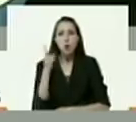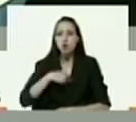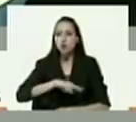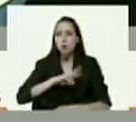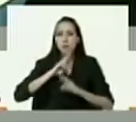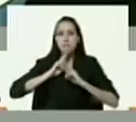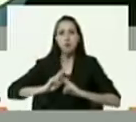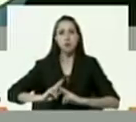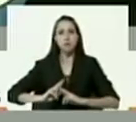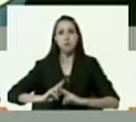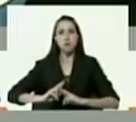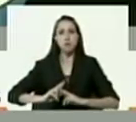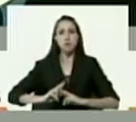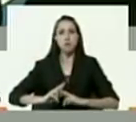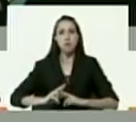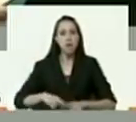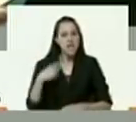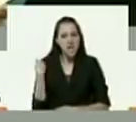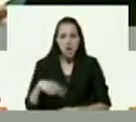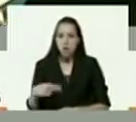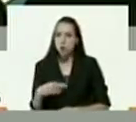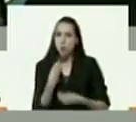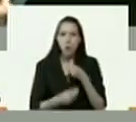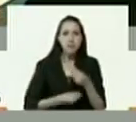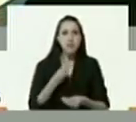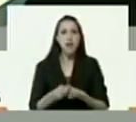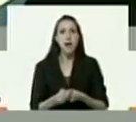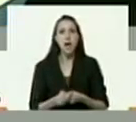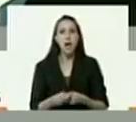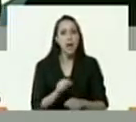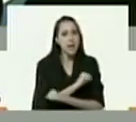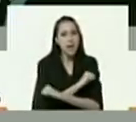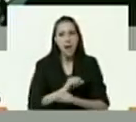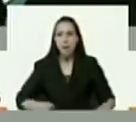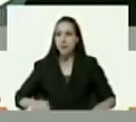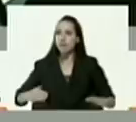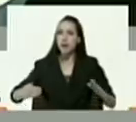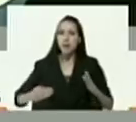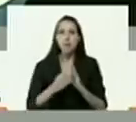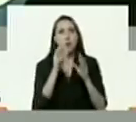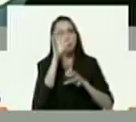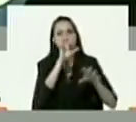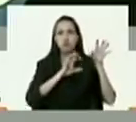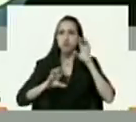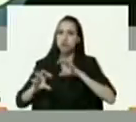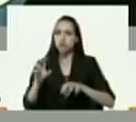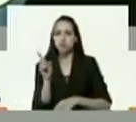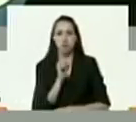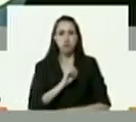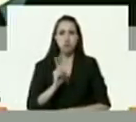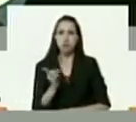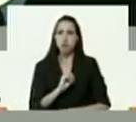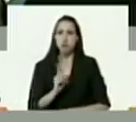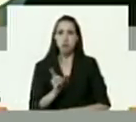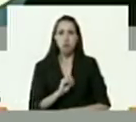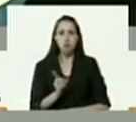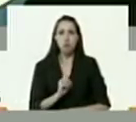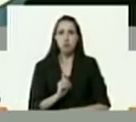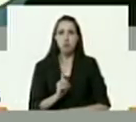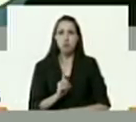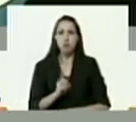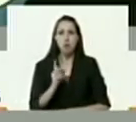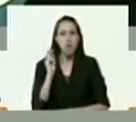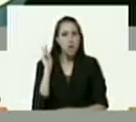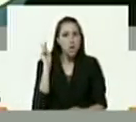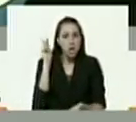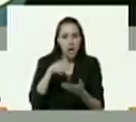nunca pase. Lo que sí le garantizo es que nosotros jamás agrediríamos a ningún país hermano, ni hollaríamos el suelo de ningún